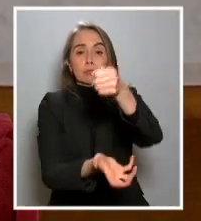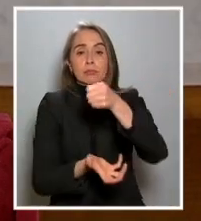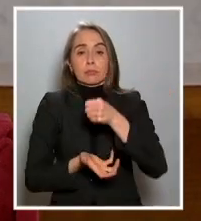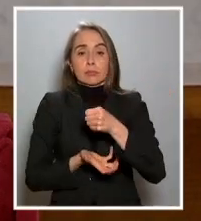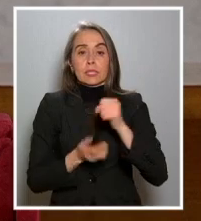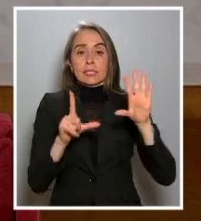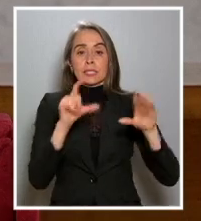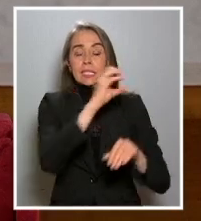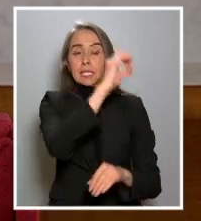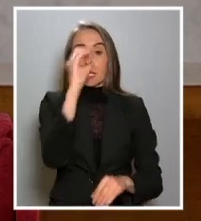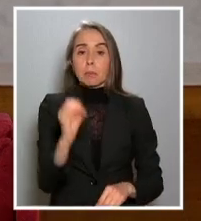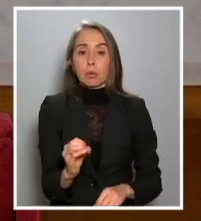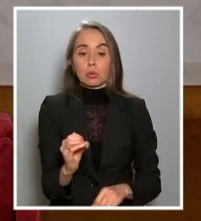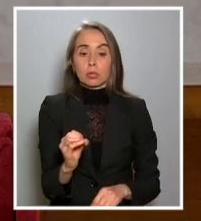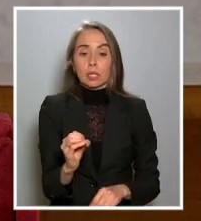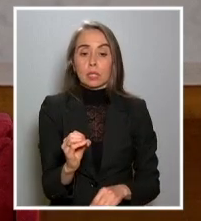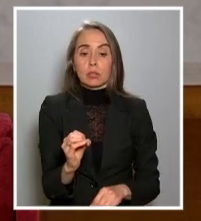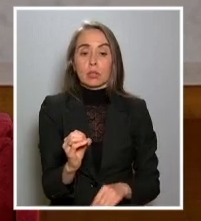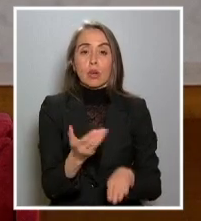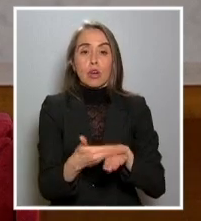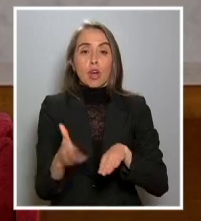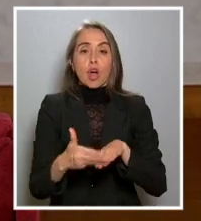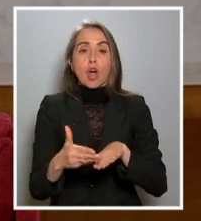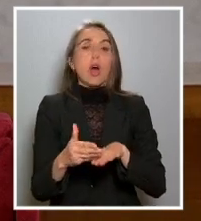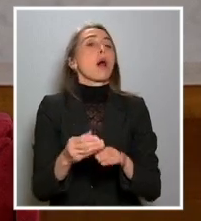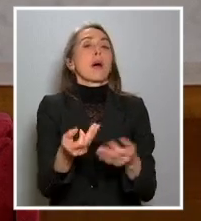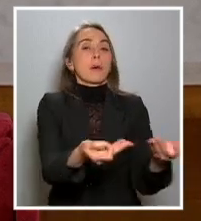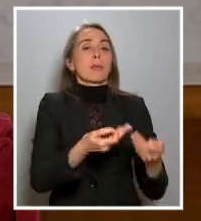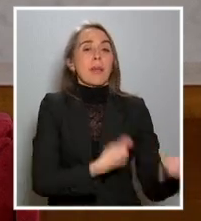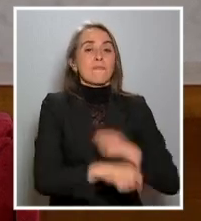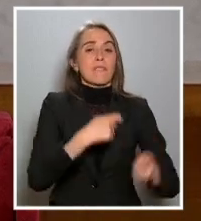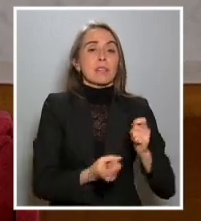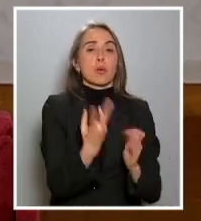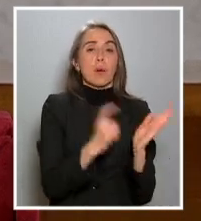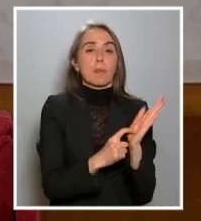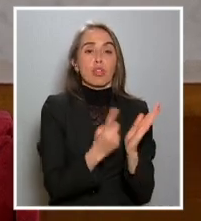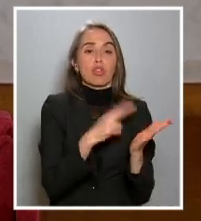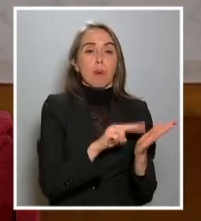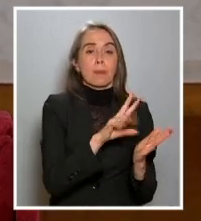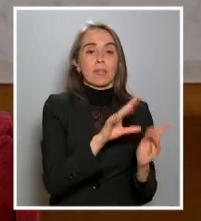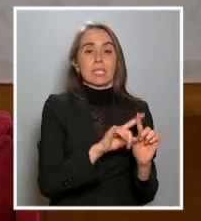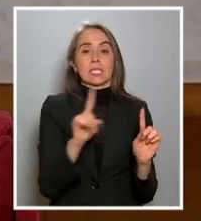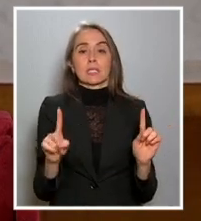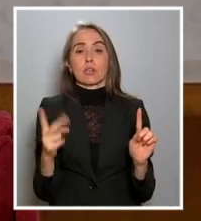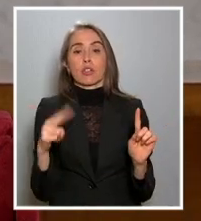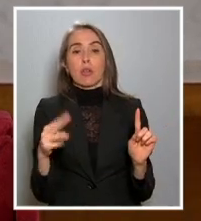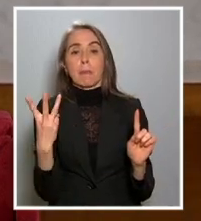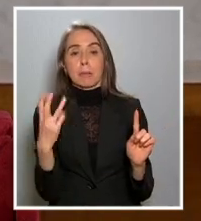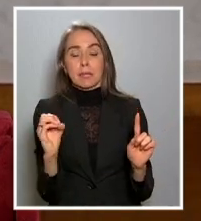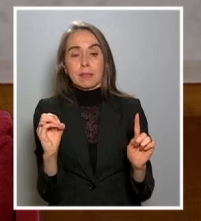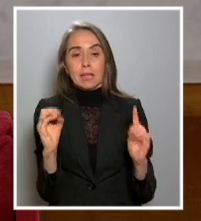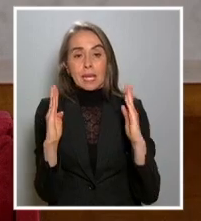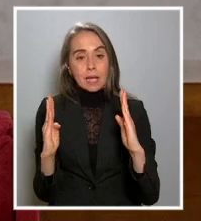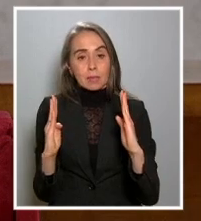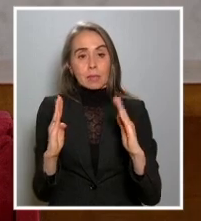el 70% del margen operacional que genere la nueva producción entre 2025 y 2030. Y a partir